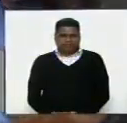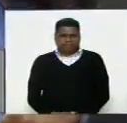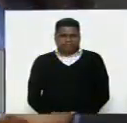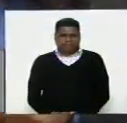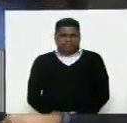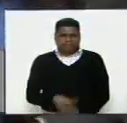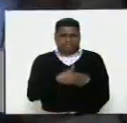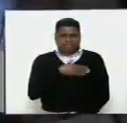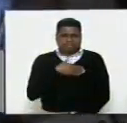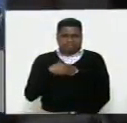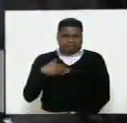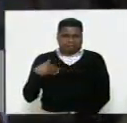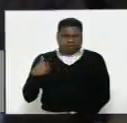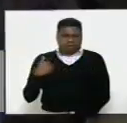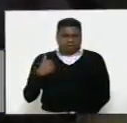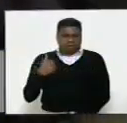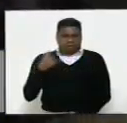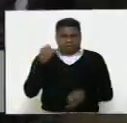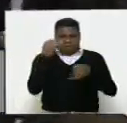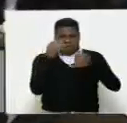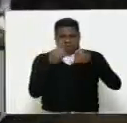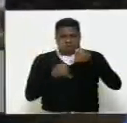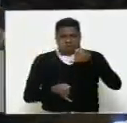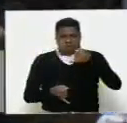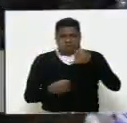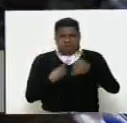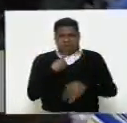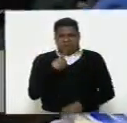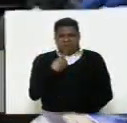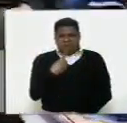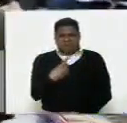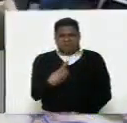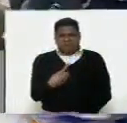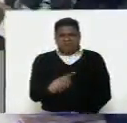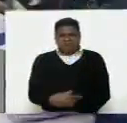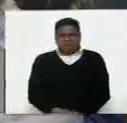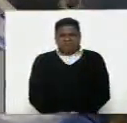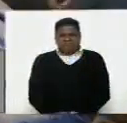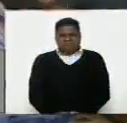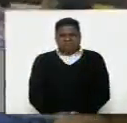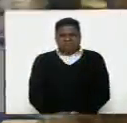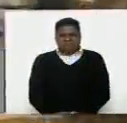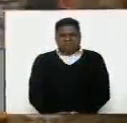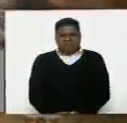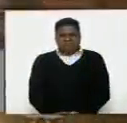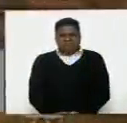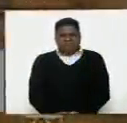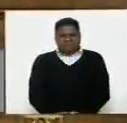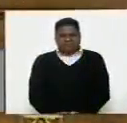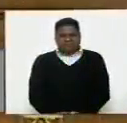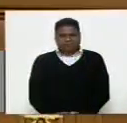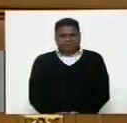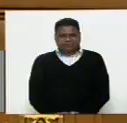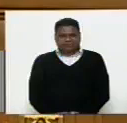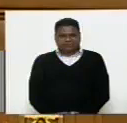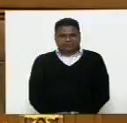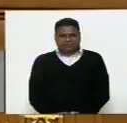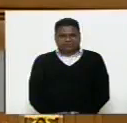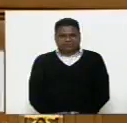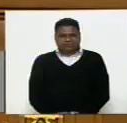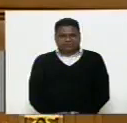Quiero concluir diciéndole, queridos camaradas y